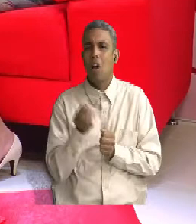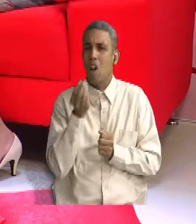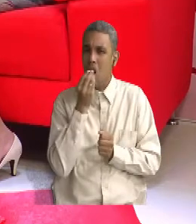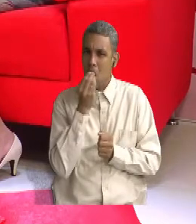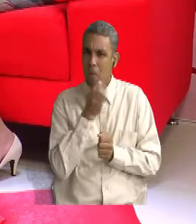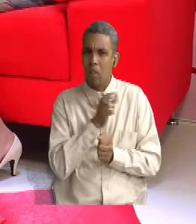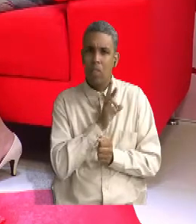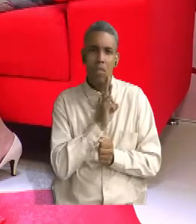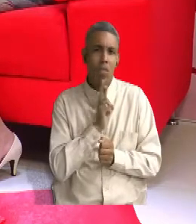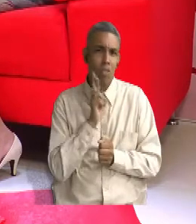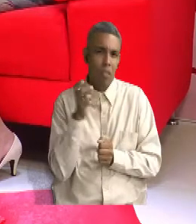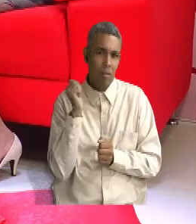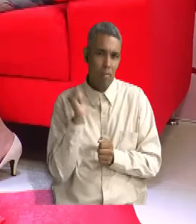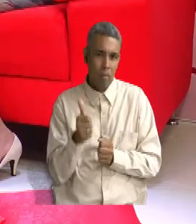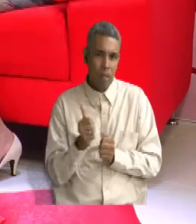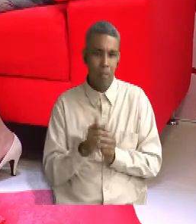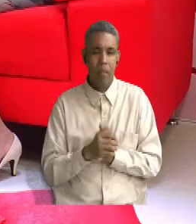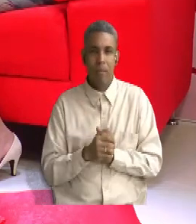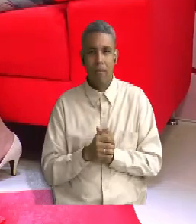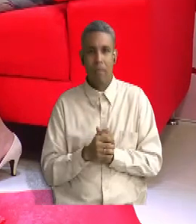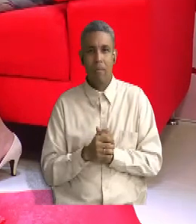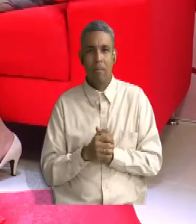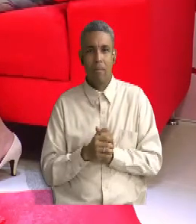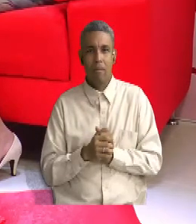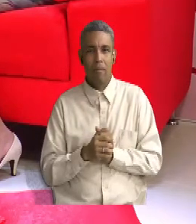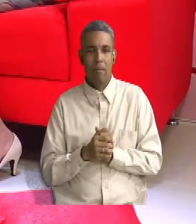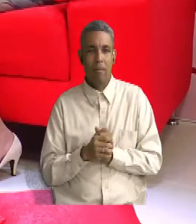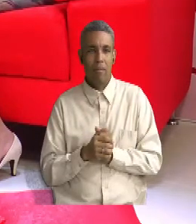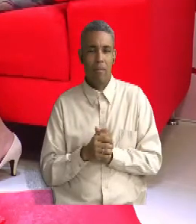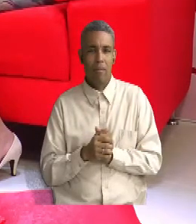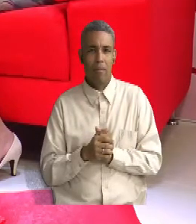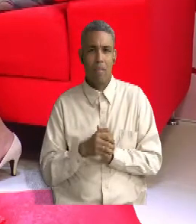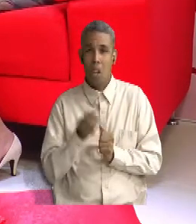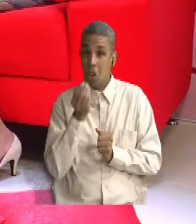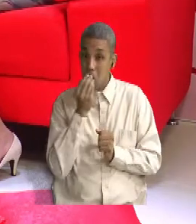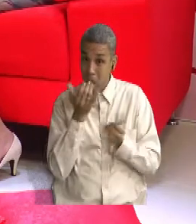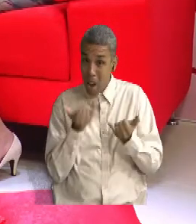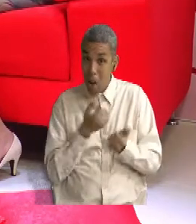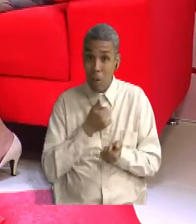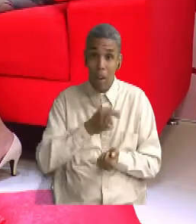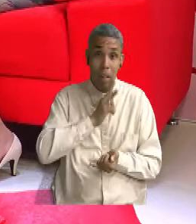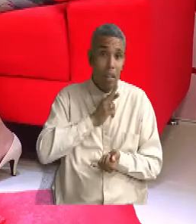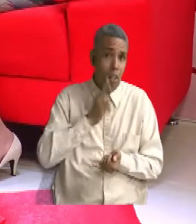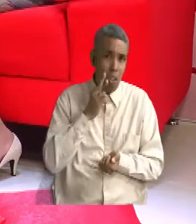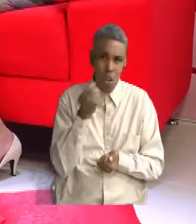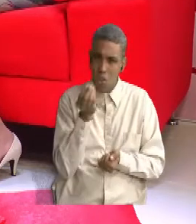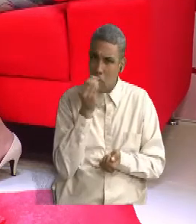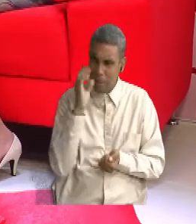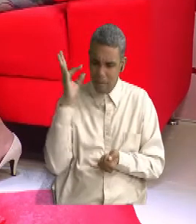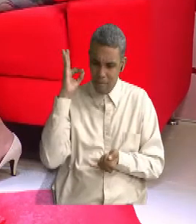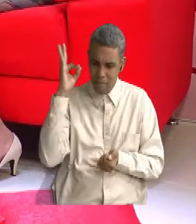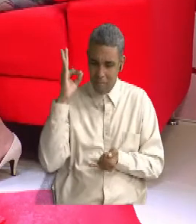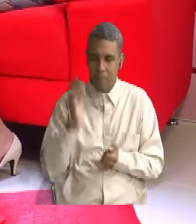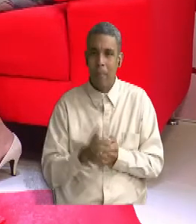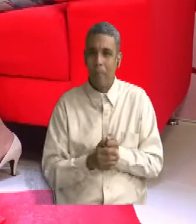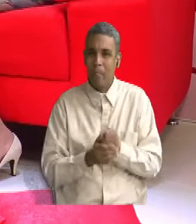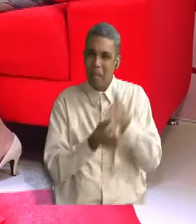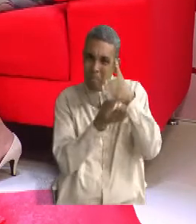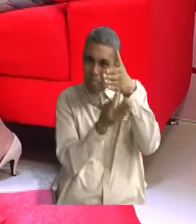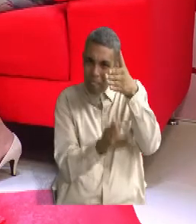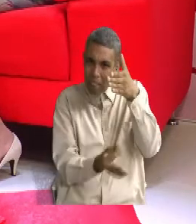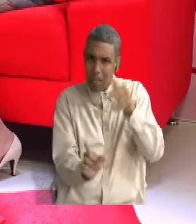y cenas saludables. Sí, pero yo te cuento que es un boom en Barranca Bermeja, porque por ejemplo, que días que hice